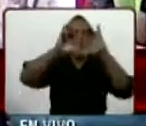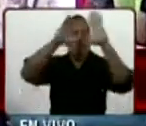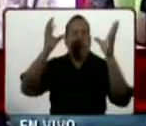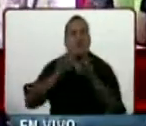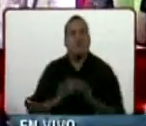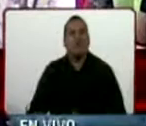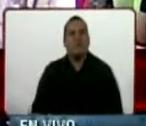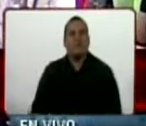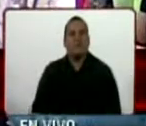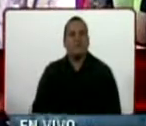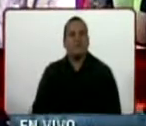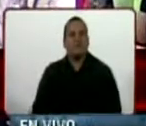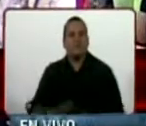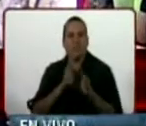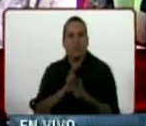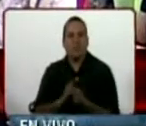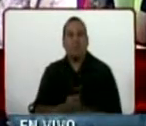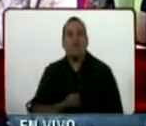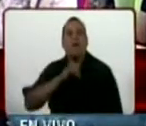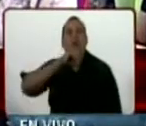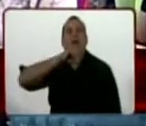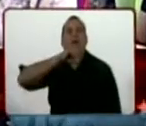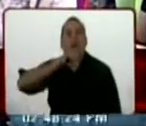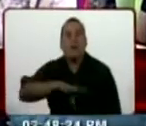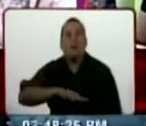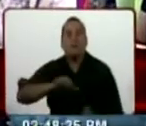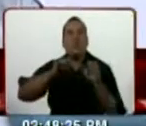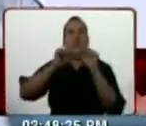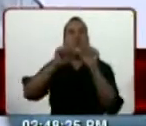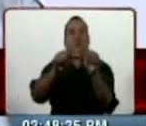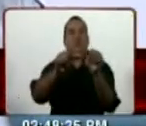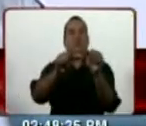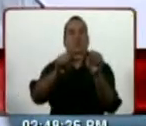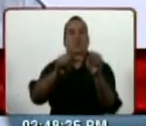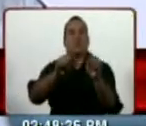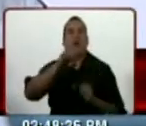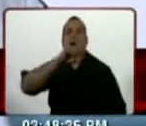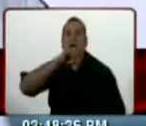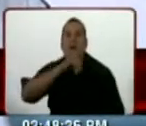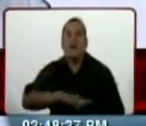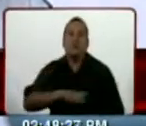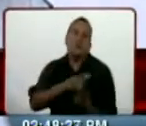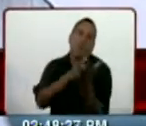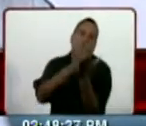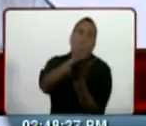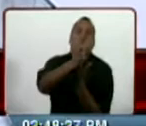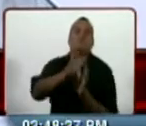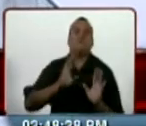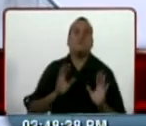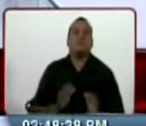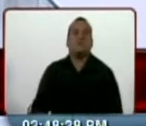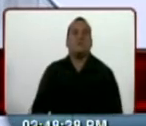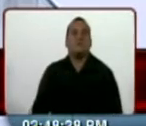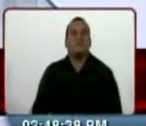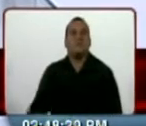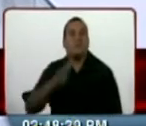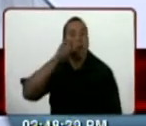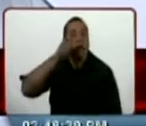historia continúa. Eso es lo que puedo decir. La historia continúa. El pueblo es la